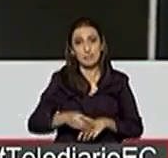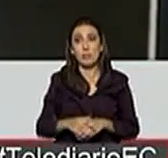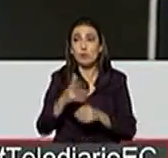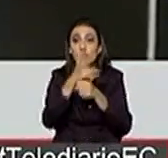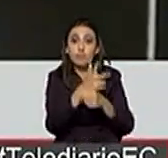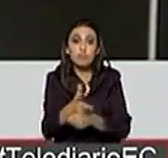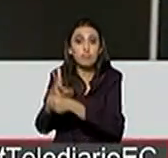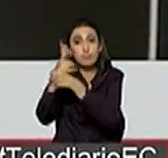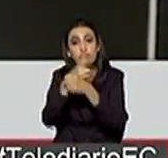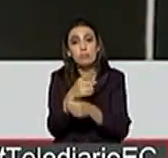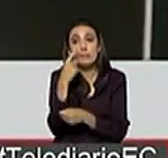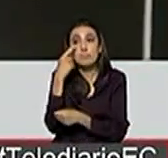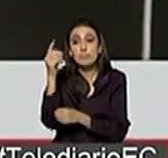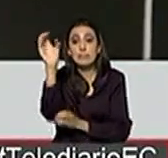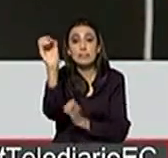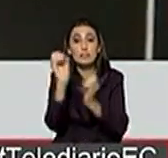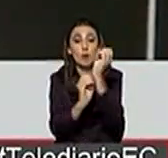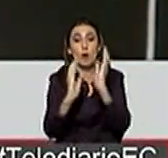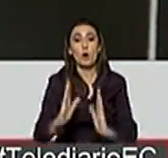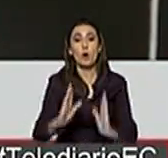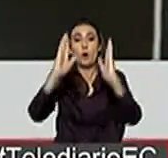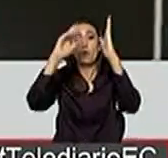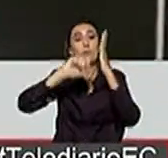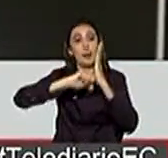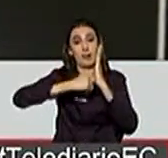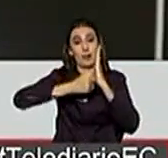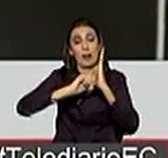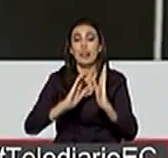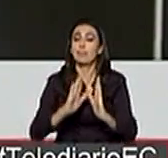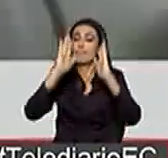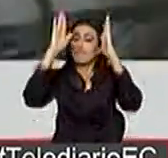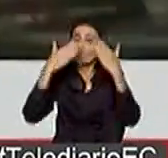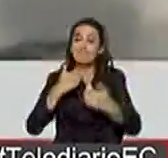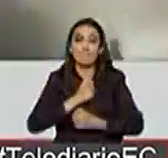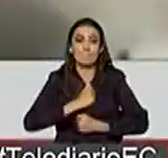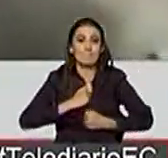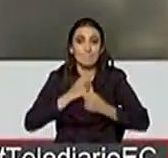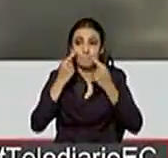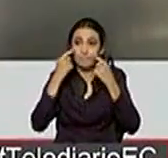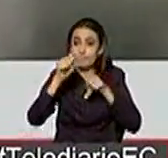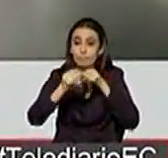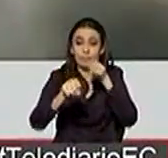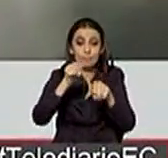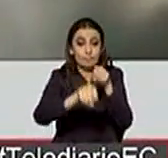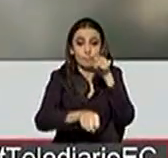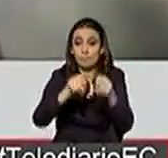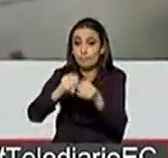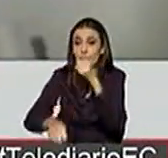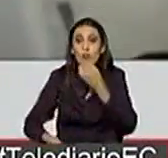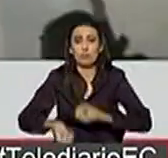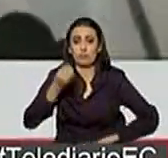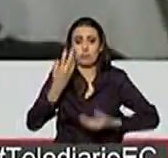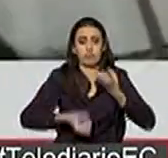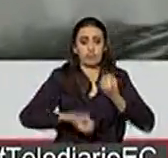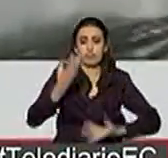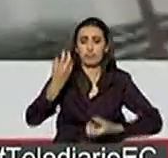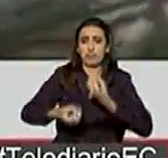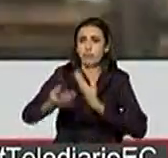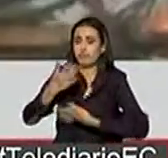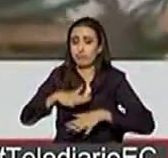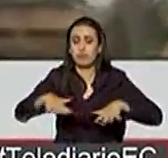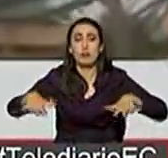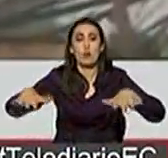altos violentos que afectaron edificios como el de la contraloría general del estado que resultó incendiada con daños en su